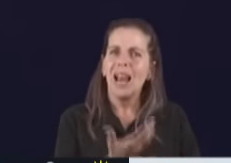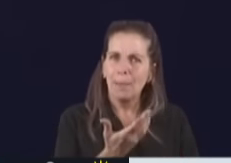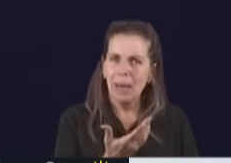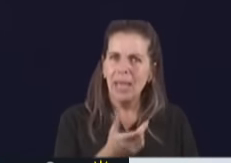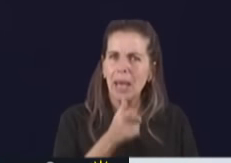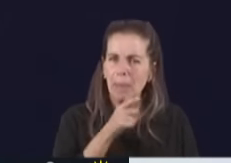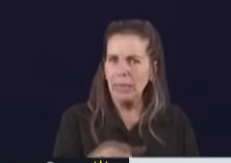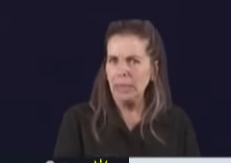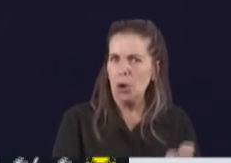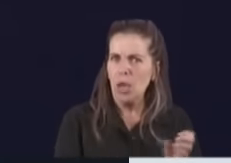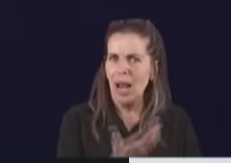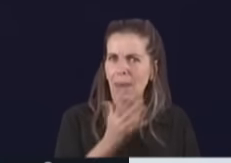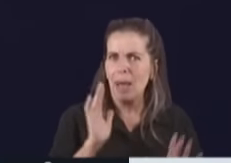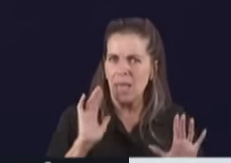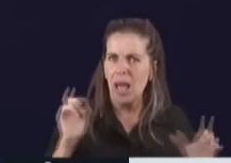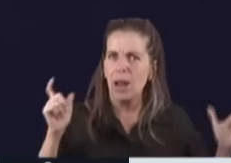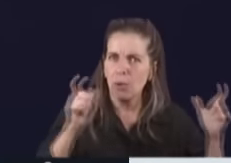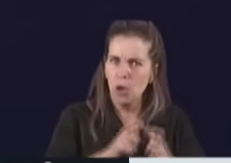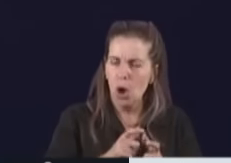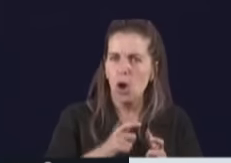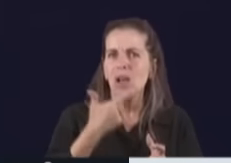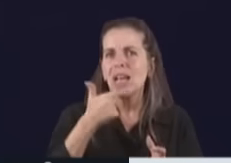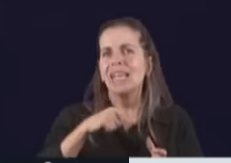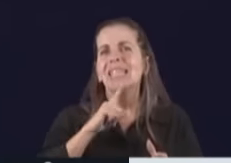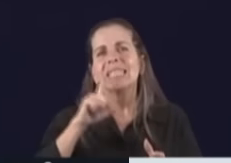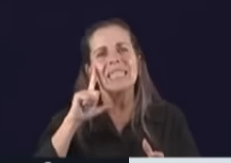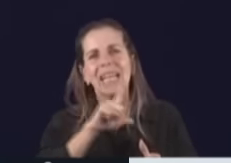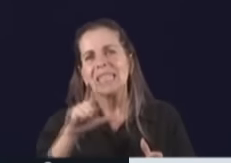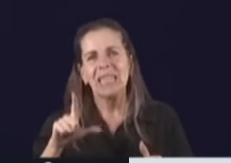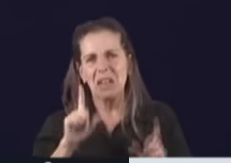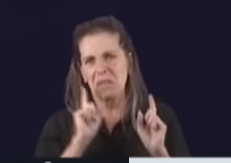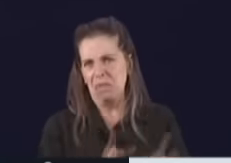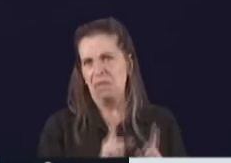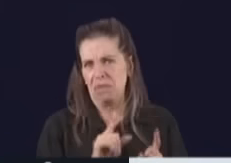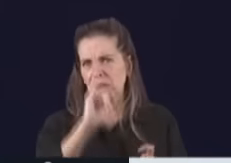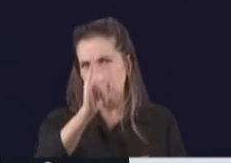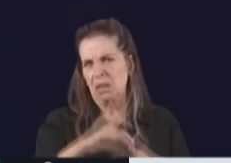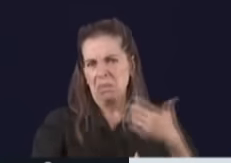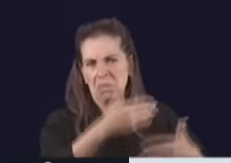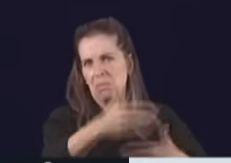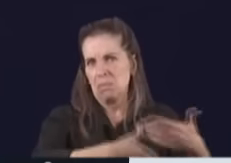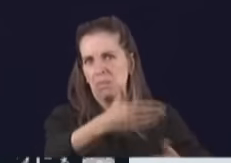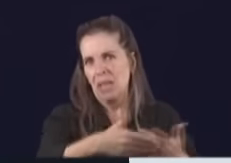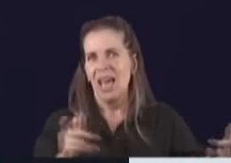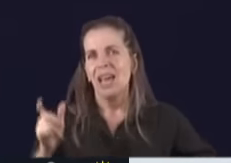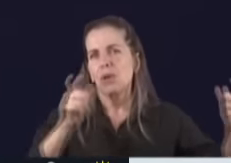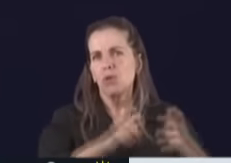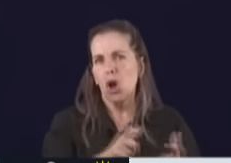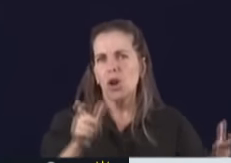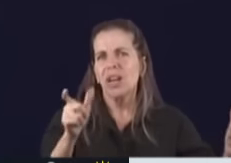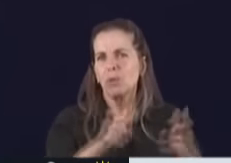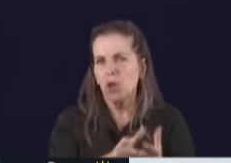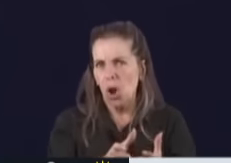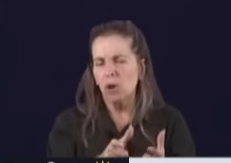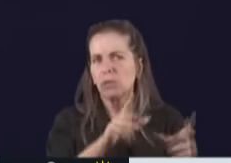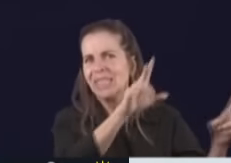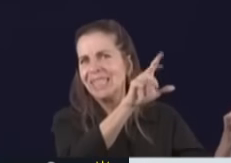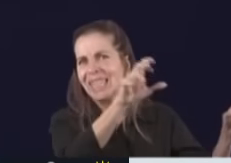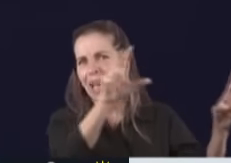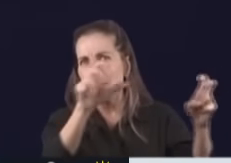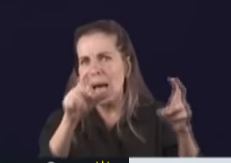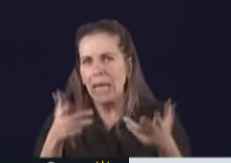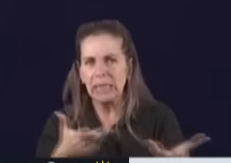una reunión con Diego Santilli. Las reuniones van a seguir estando porque hay un montón de temas de las agendas que compartimos